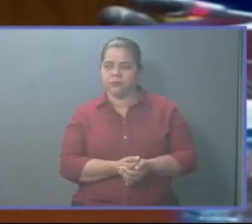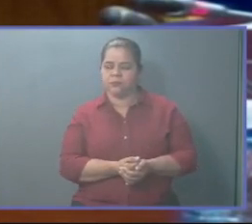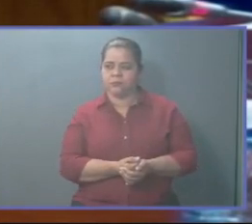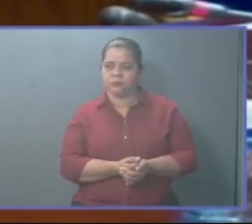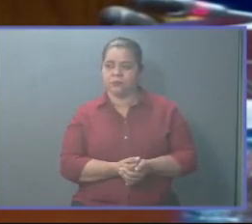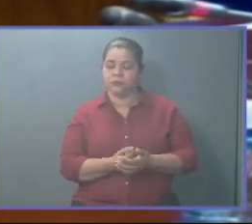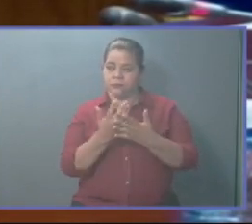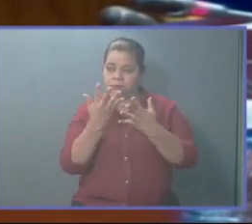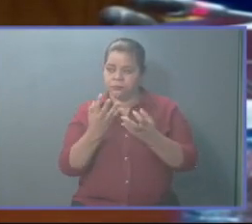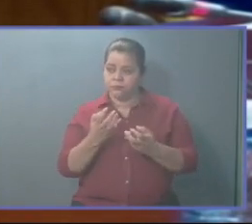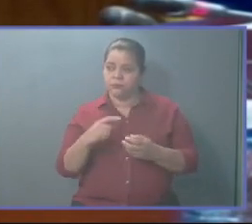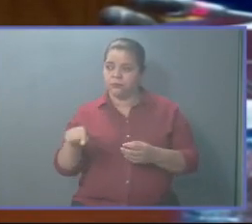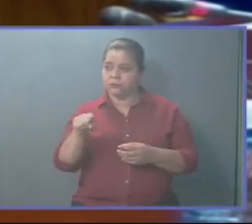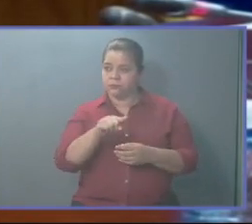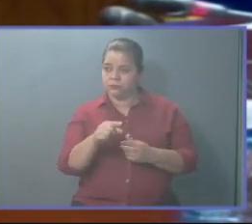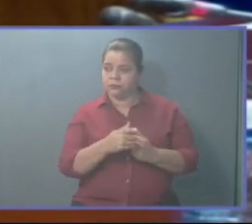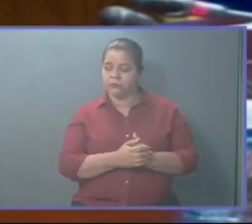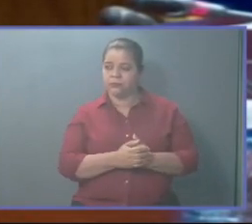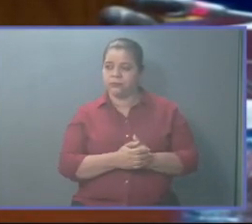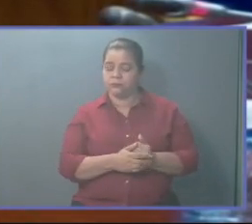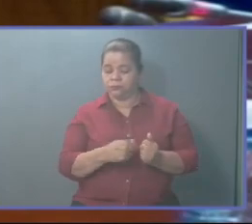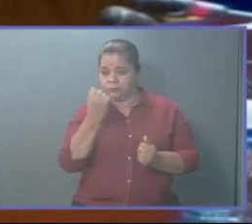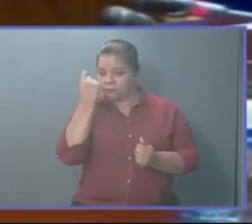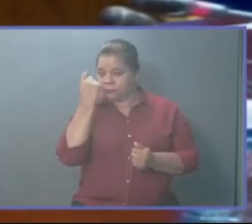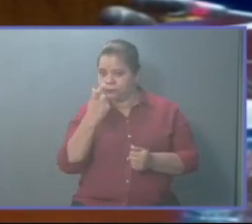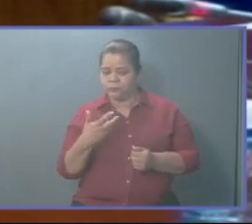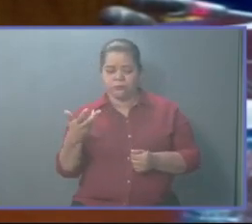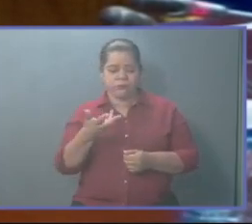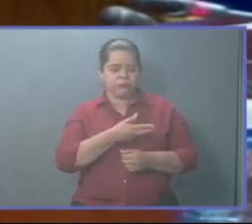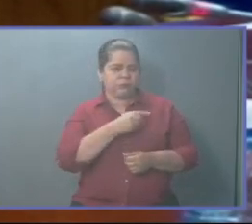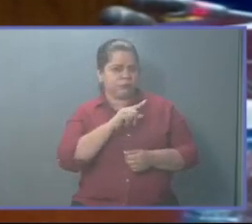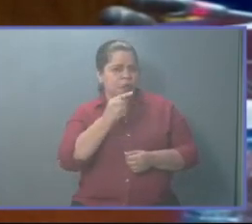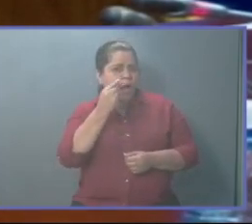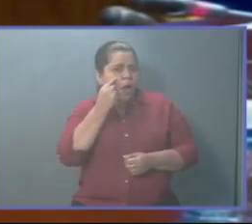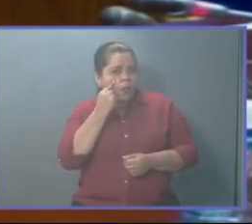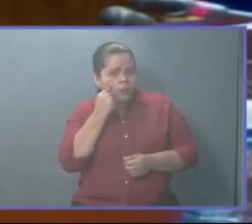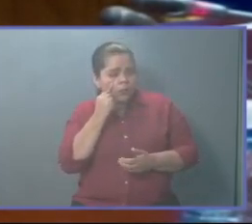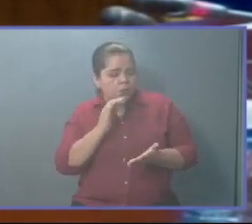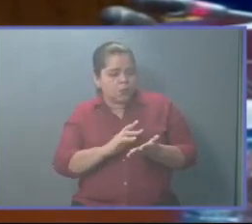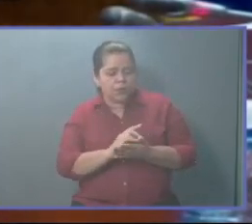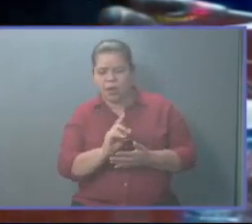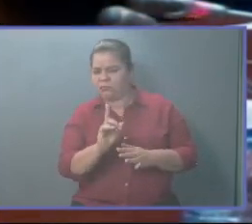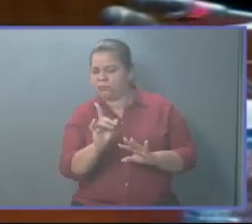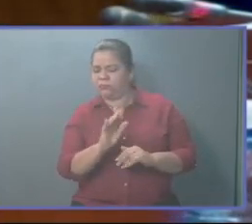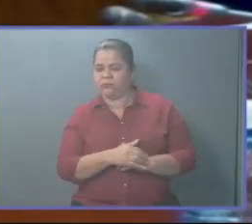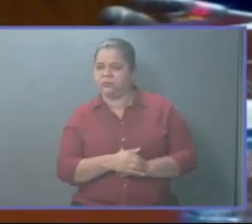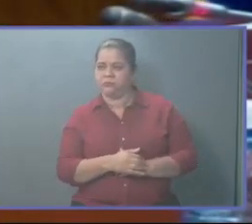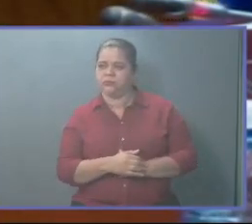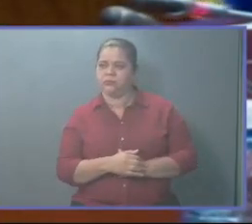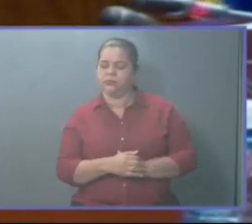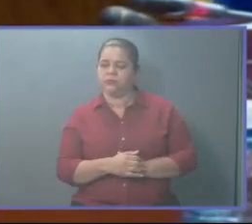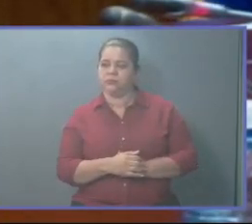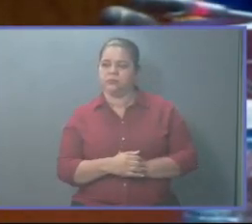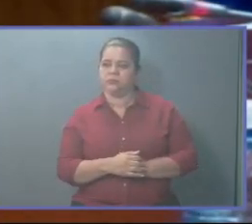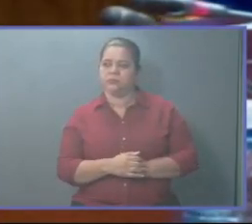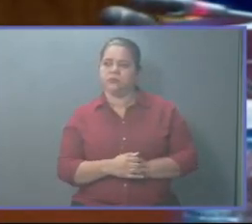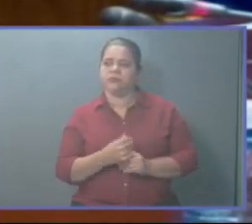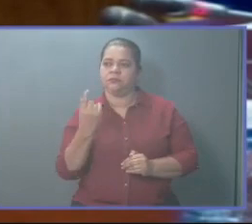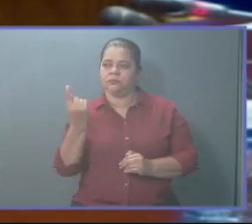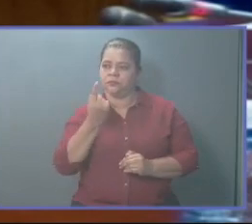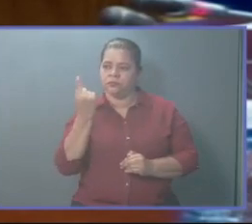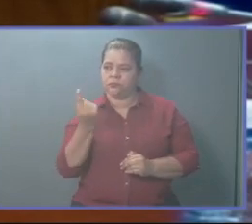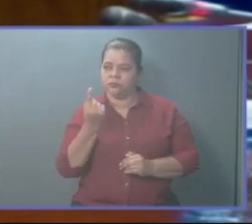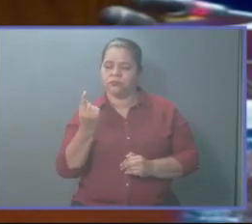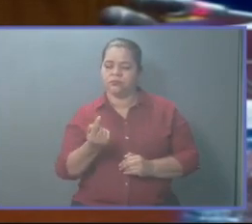Y quiero que se entienda que nosotros no somos auditores, es decir, no vamos a ejercer ningún rol de auditoría, más que de